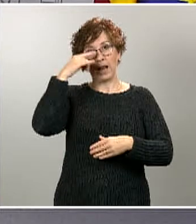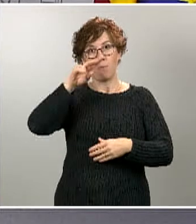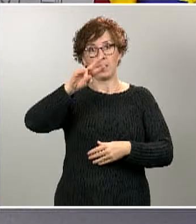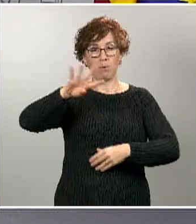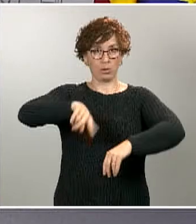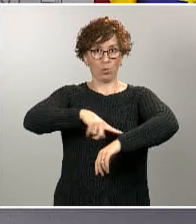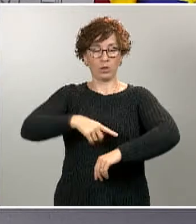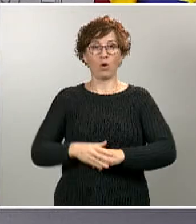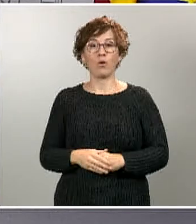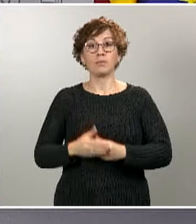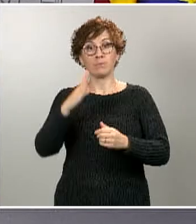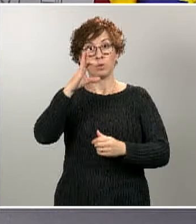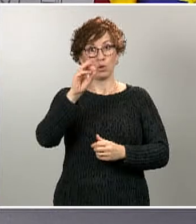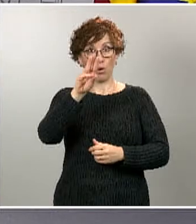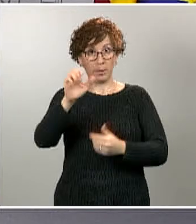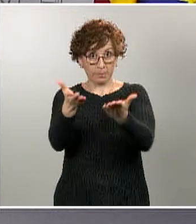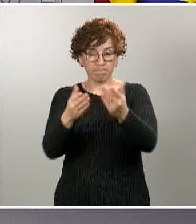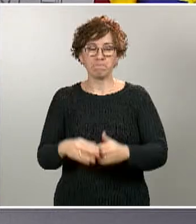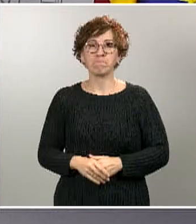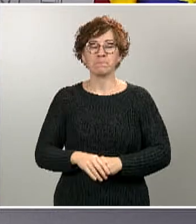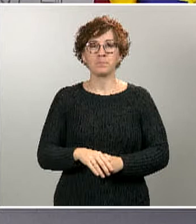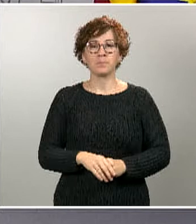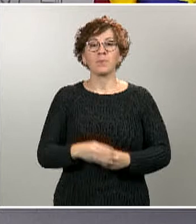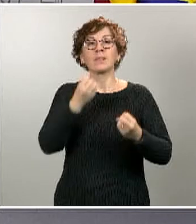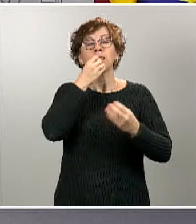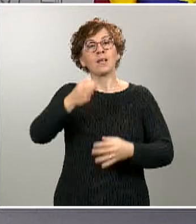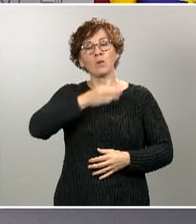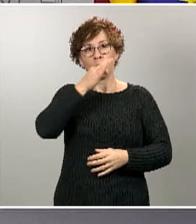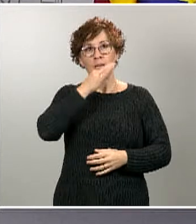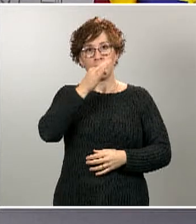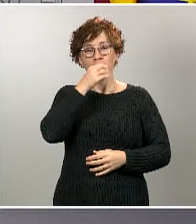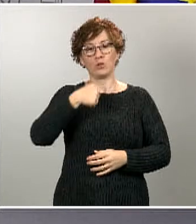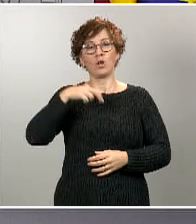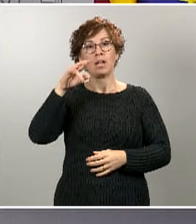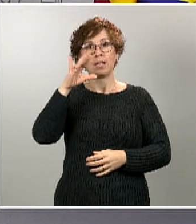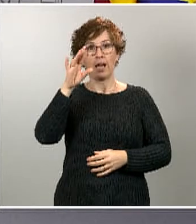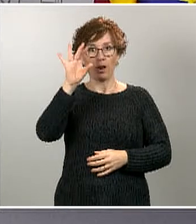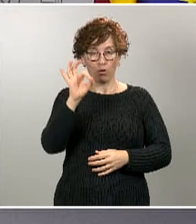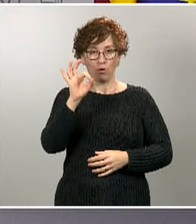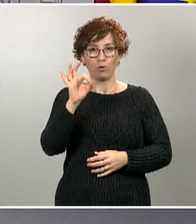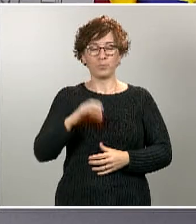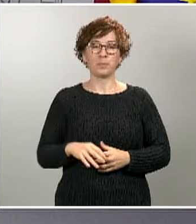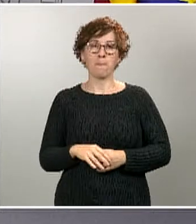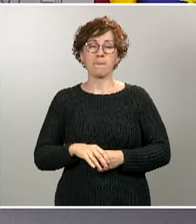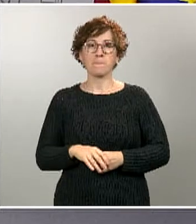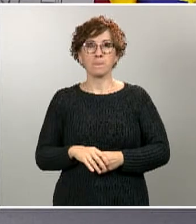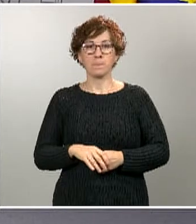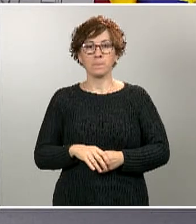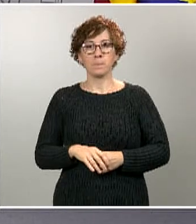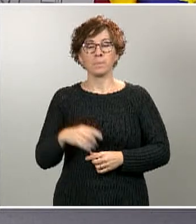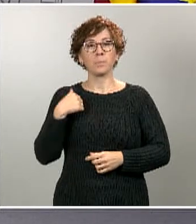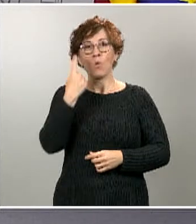adelante. ¿Qué tal? Buenas tardes. Soy Ricardo Rodríguez de la cadena COPE y tenía una pregunta para